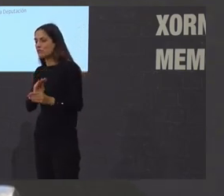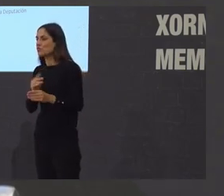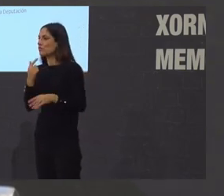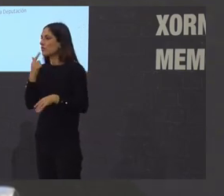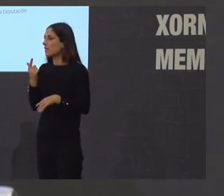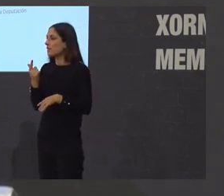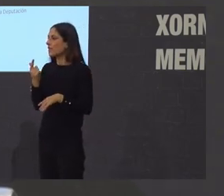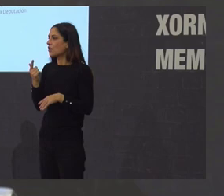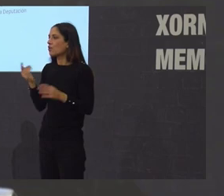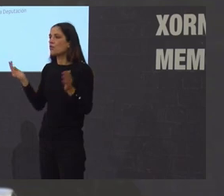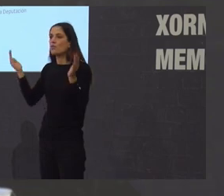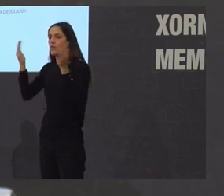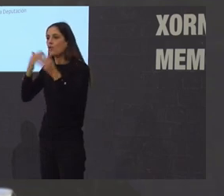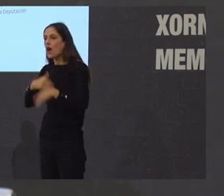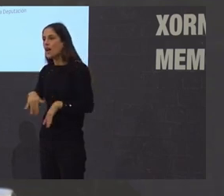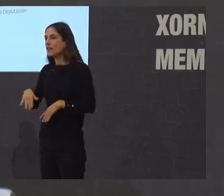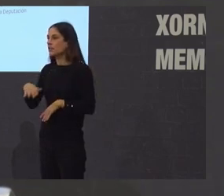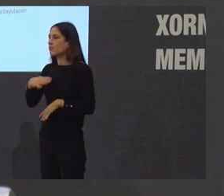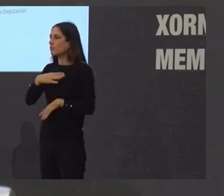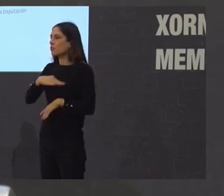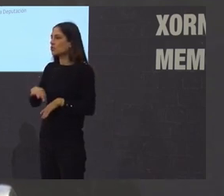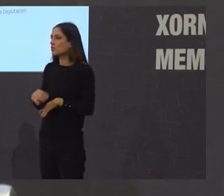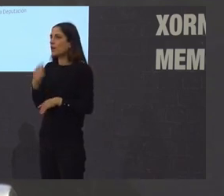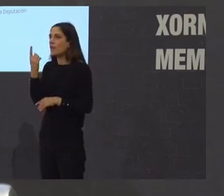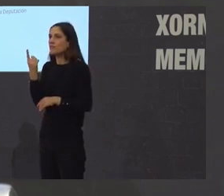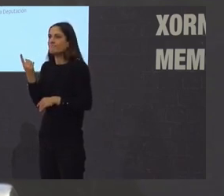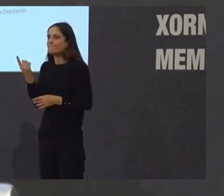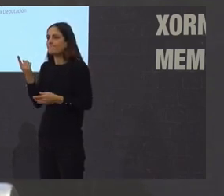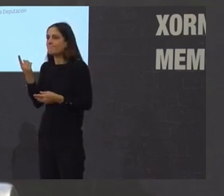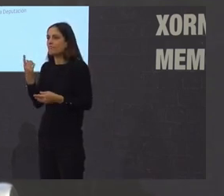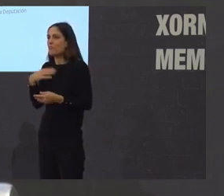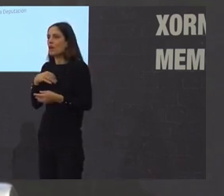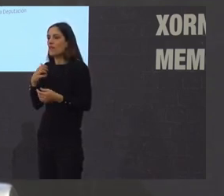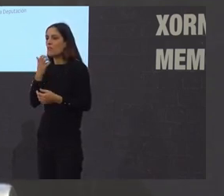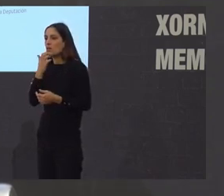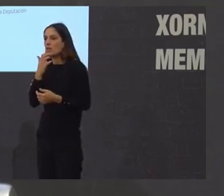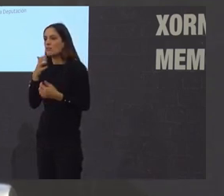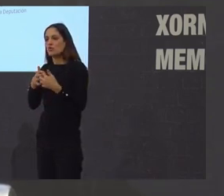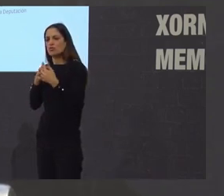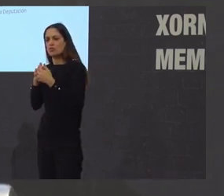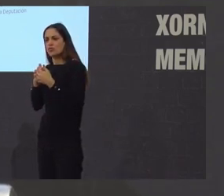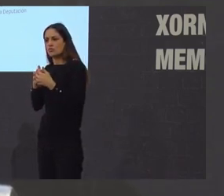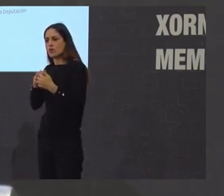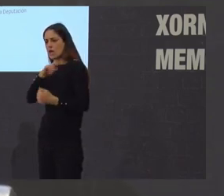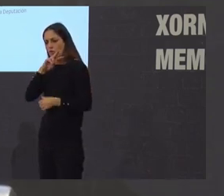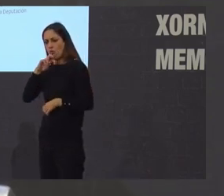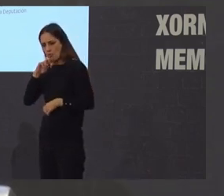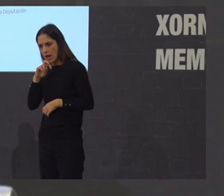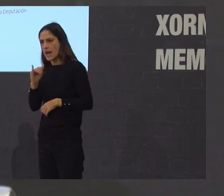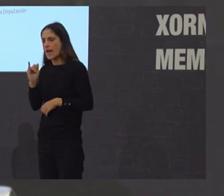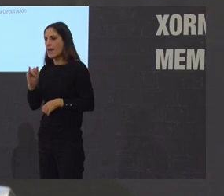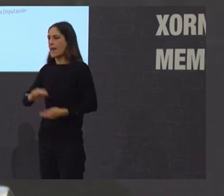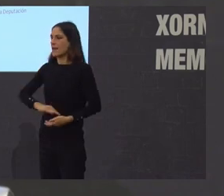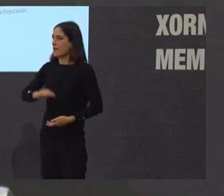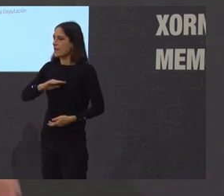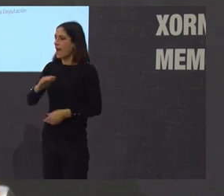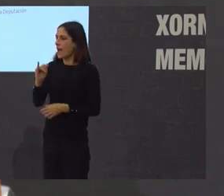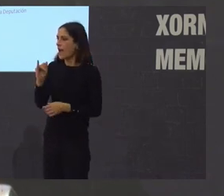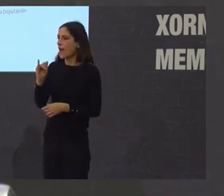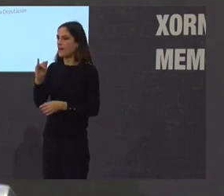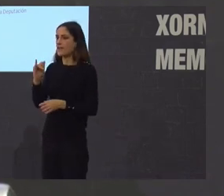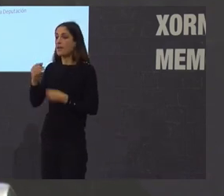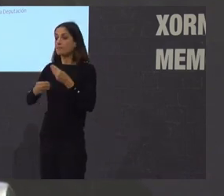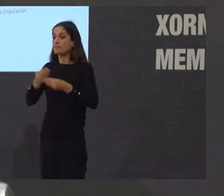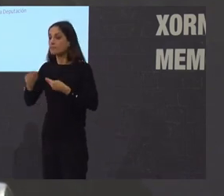una posibilidad de que alguien prosperara por su mérito, por su esfuerzo, por su valía. No, lo único que primó durante